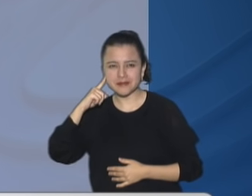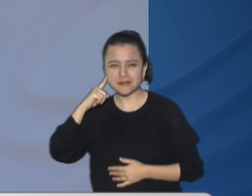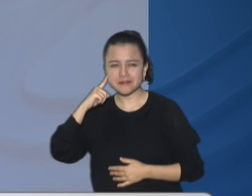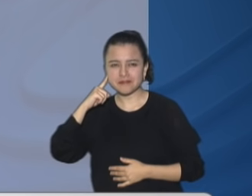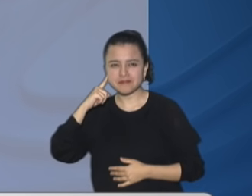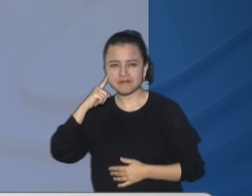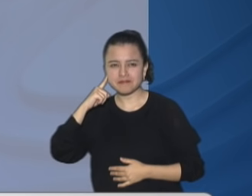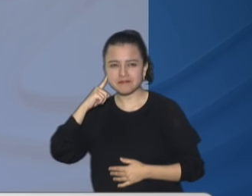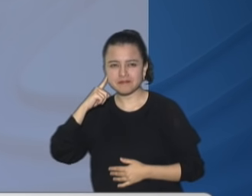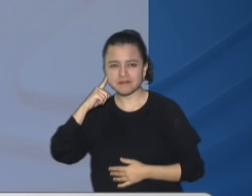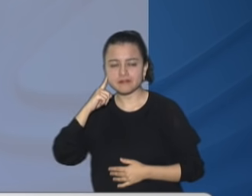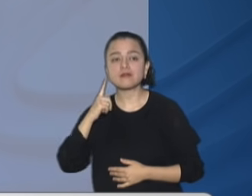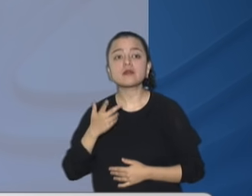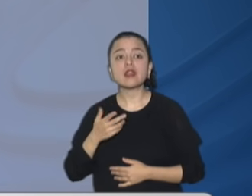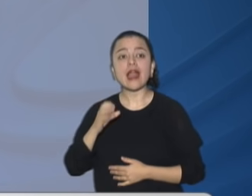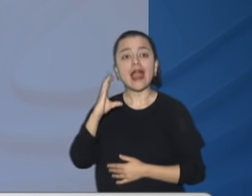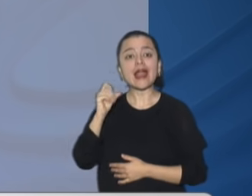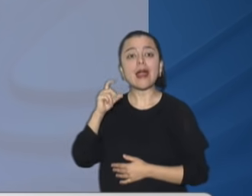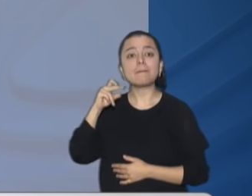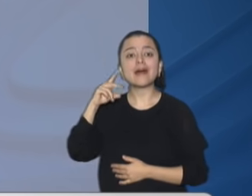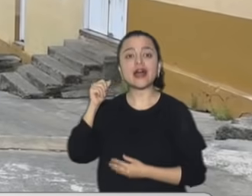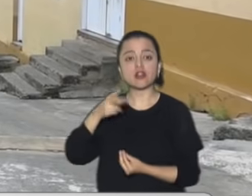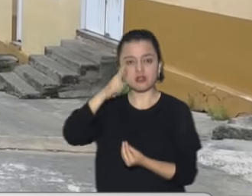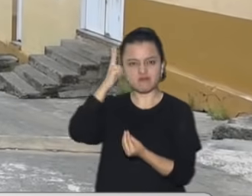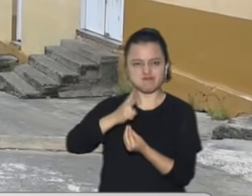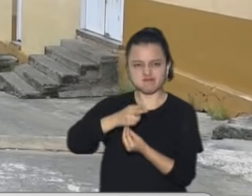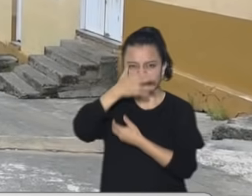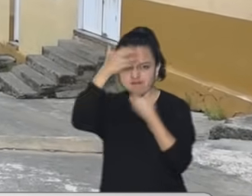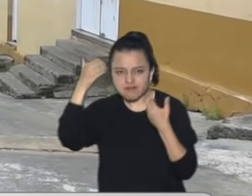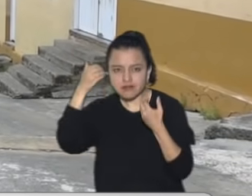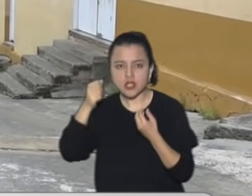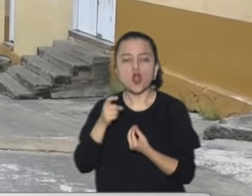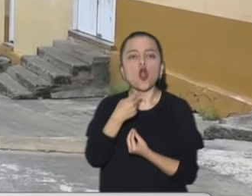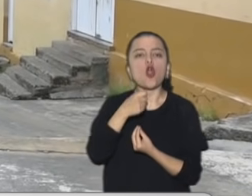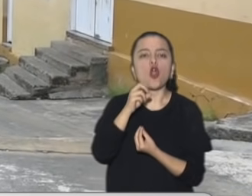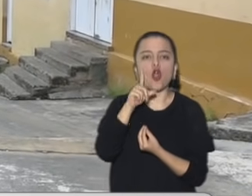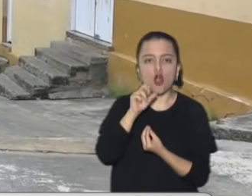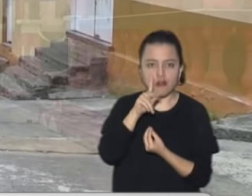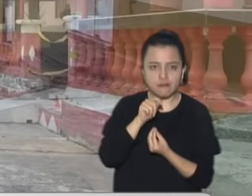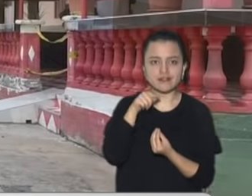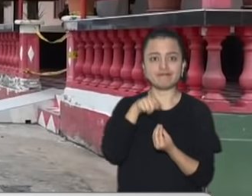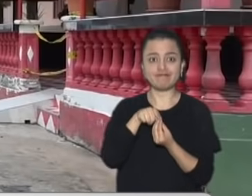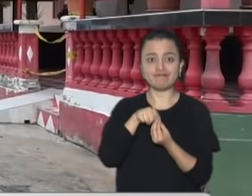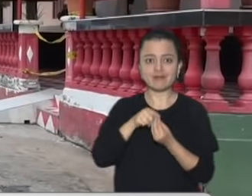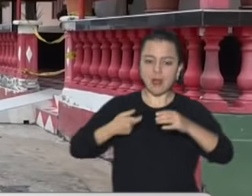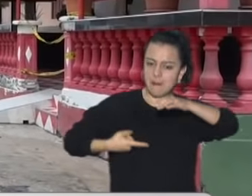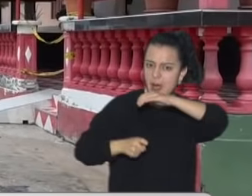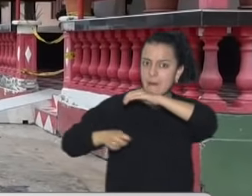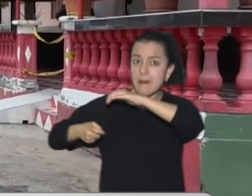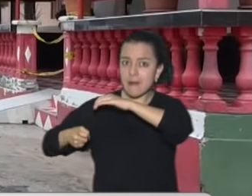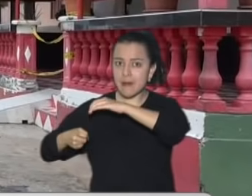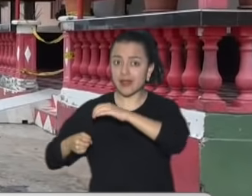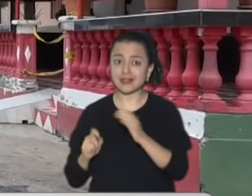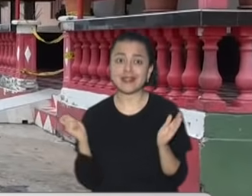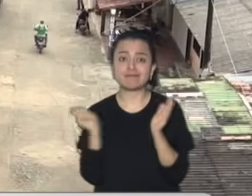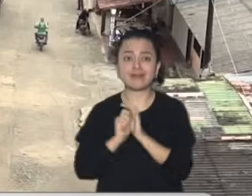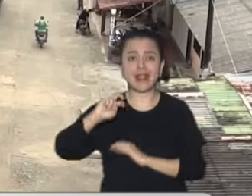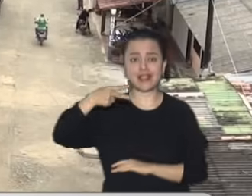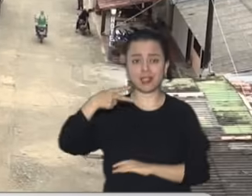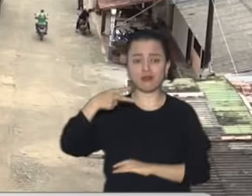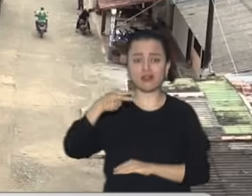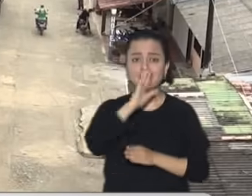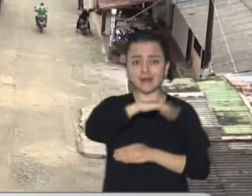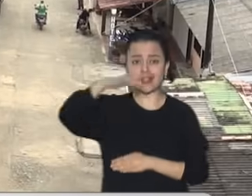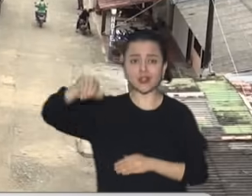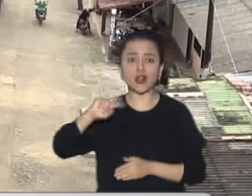entre los Caparros y el Clan del Golfo. Según defensores de derechos humanos, esta es la segunda masacre que se presenta en